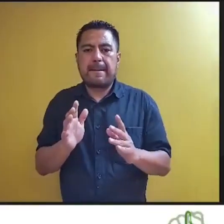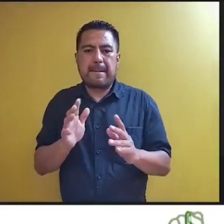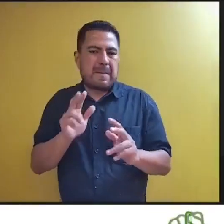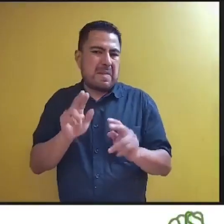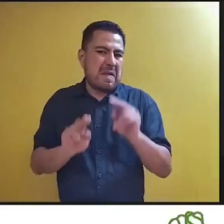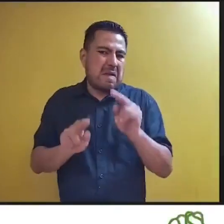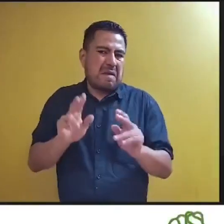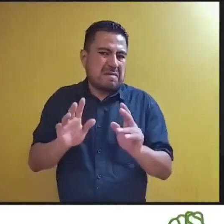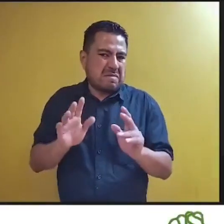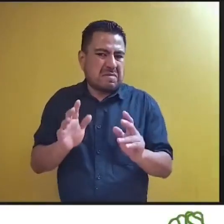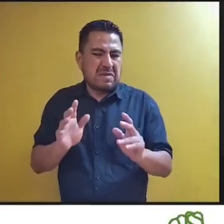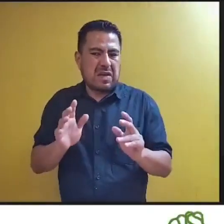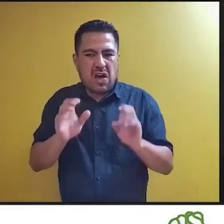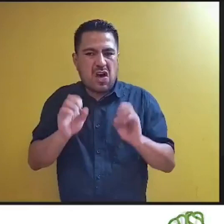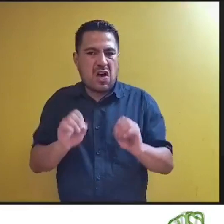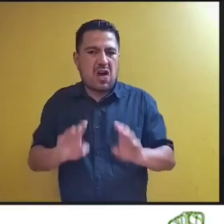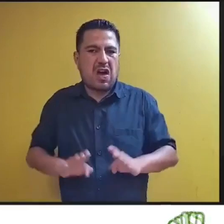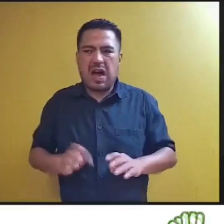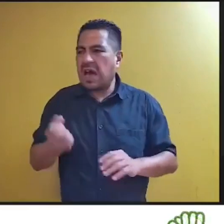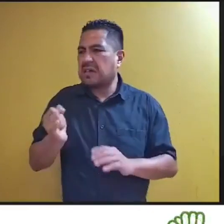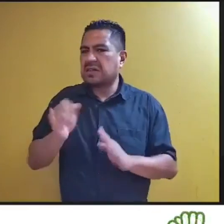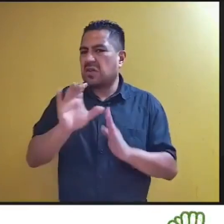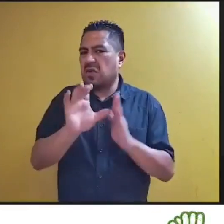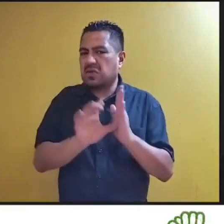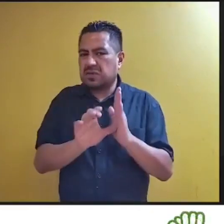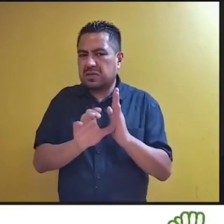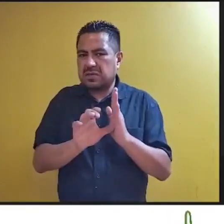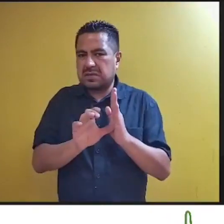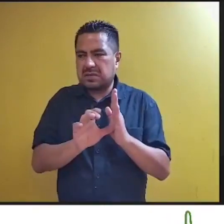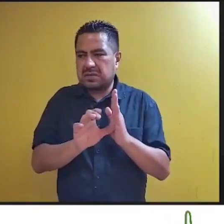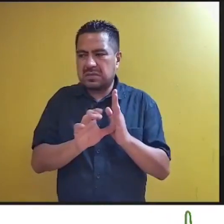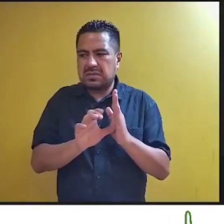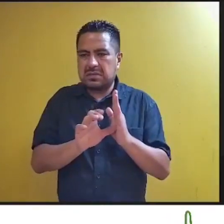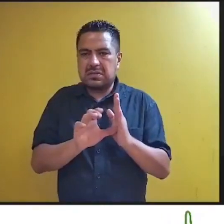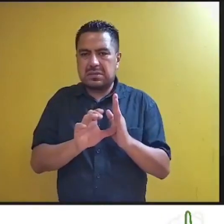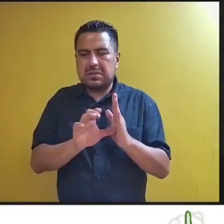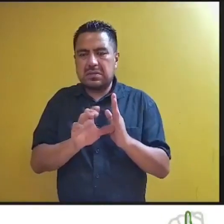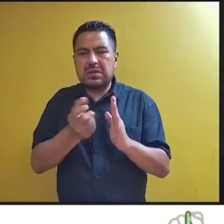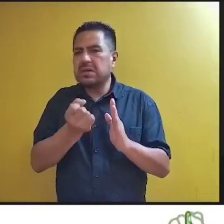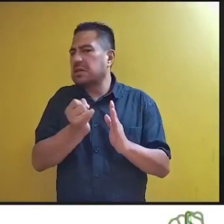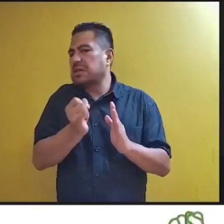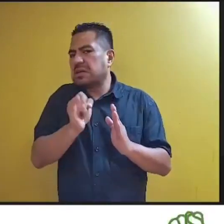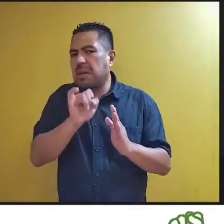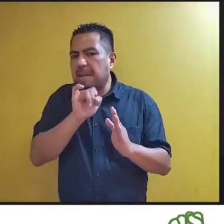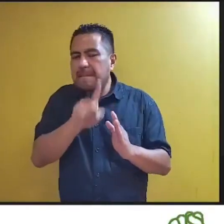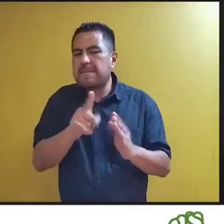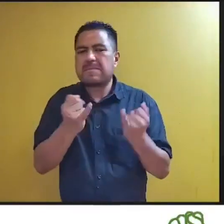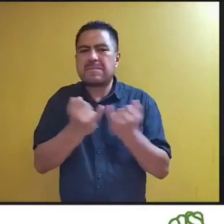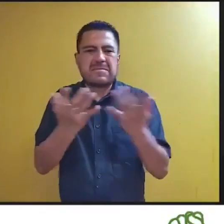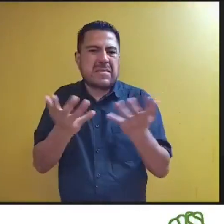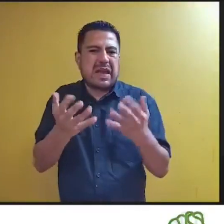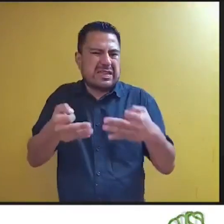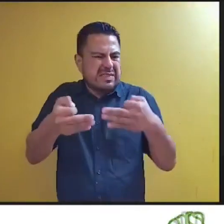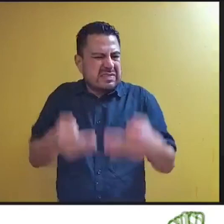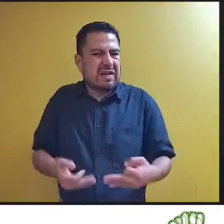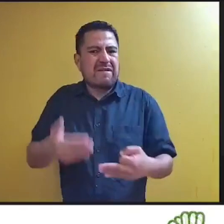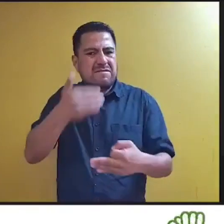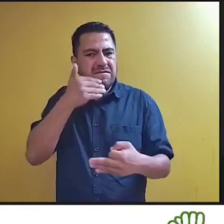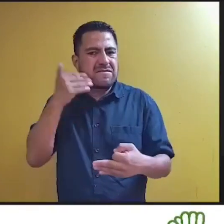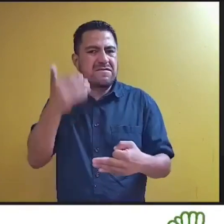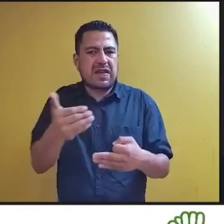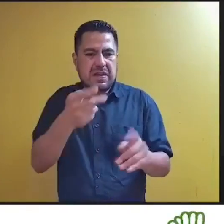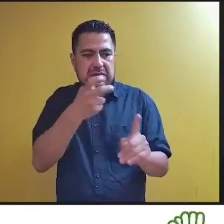rango o carácter constitucional, ¿de qué manera vamos a hacer eficaz